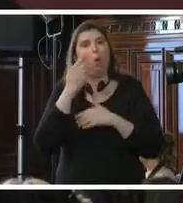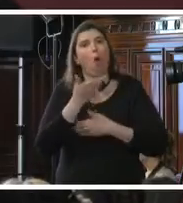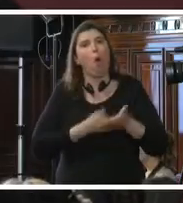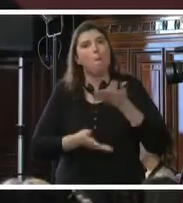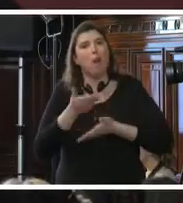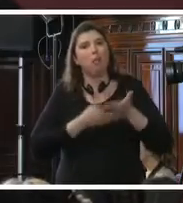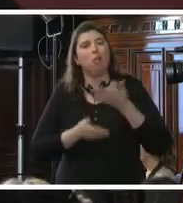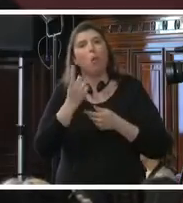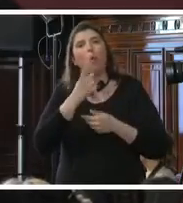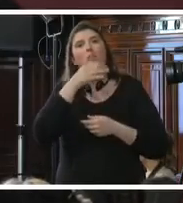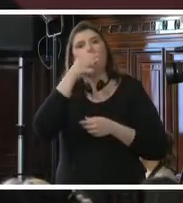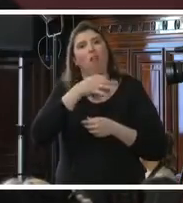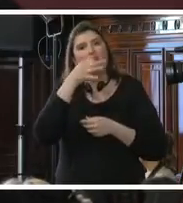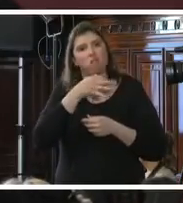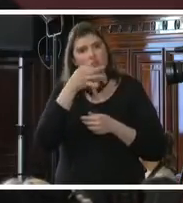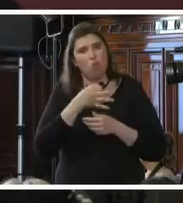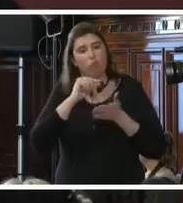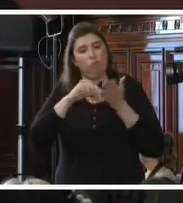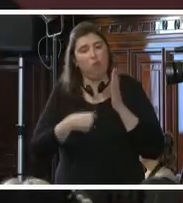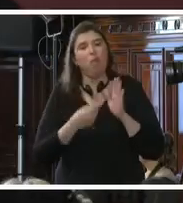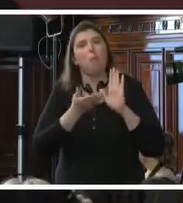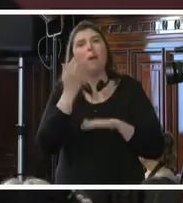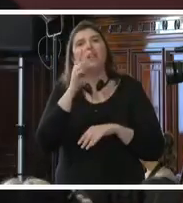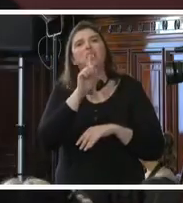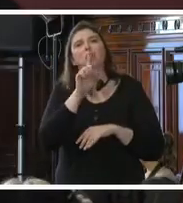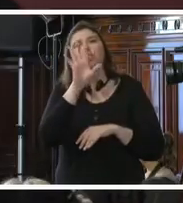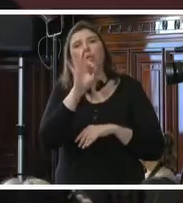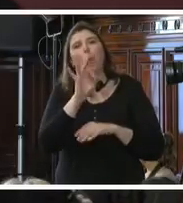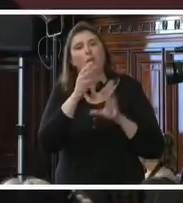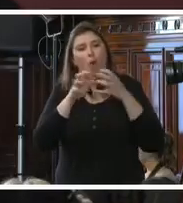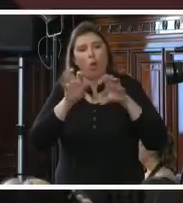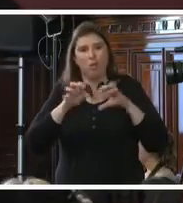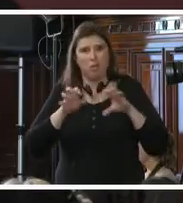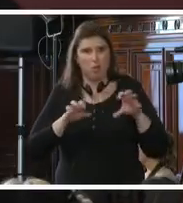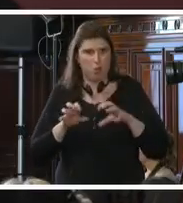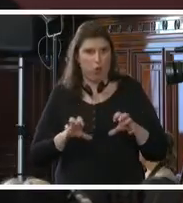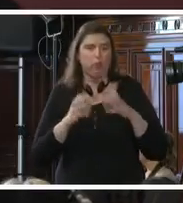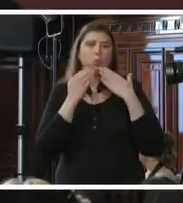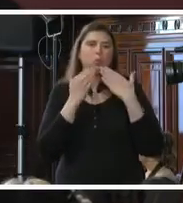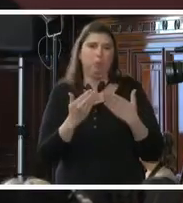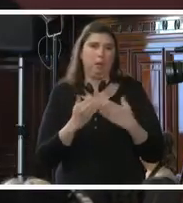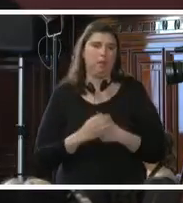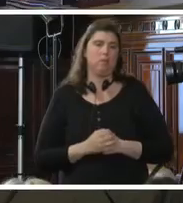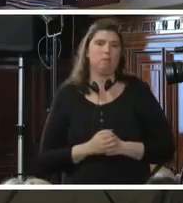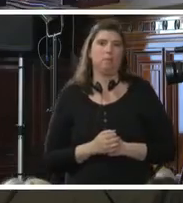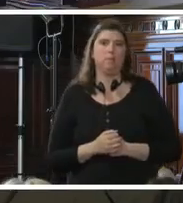les hemos compartido una declaración firmada por más de 150 organizaciones de la región. Muchísimas gracias.